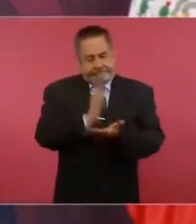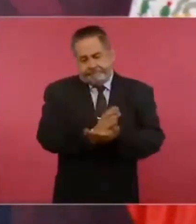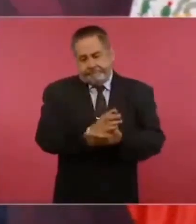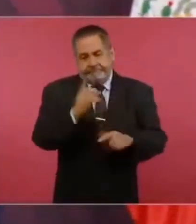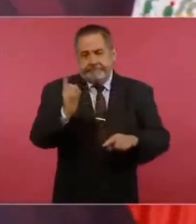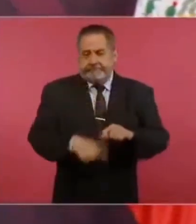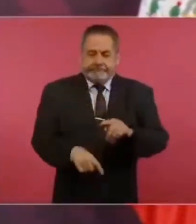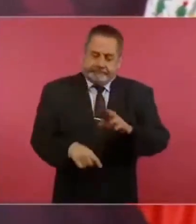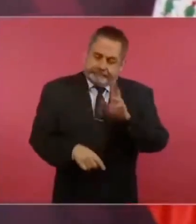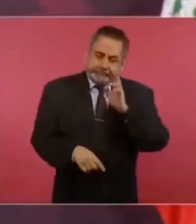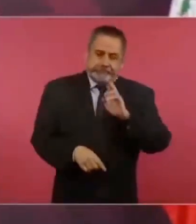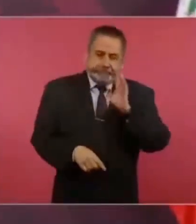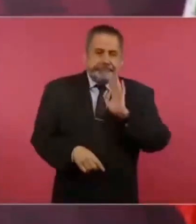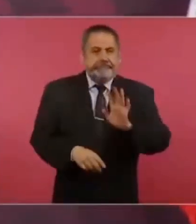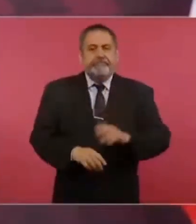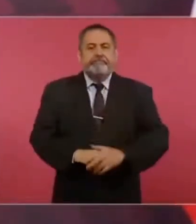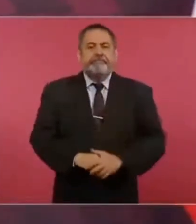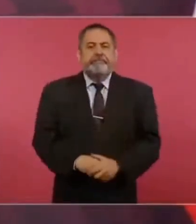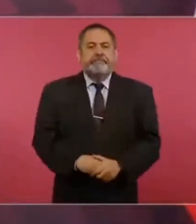sea